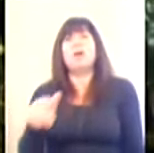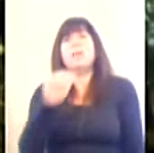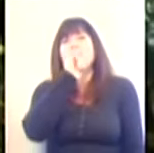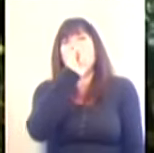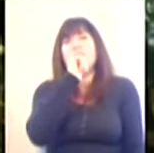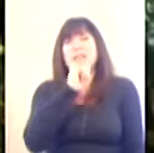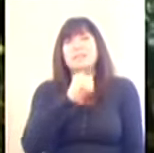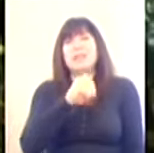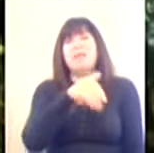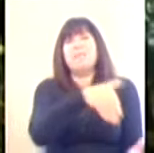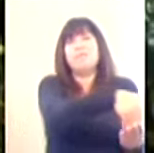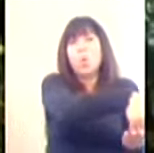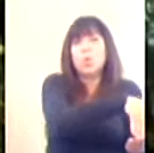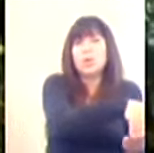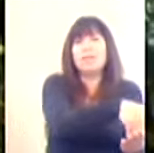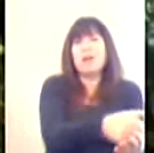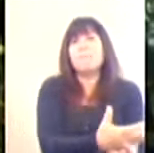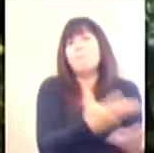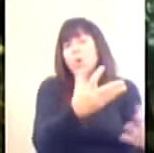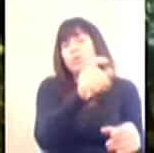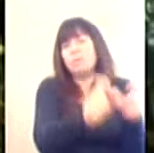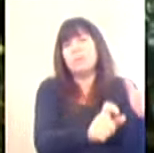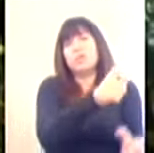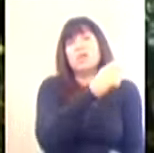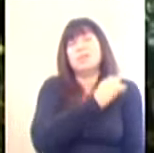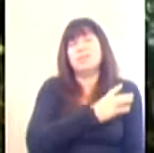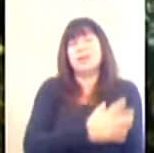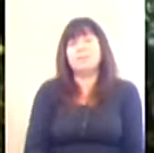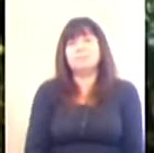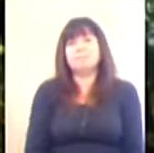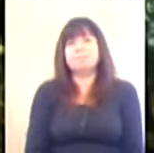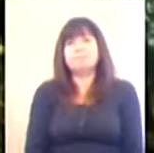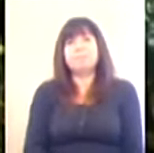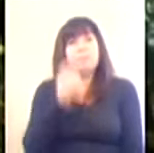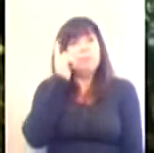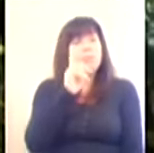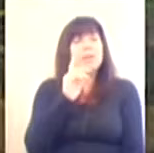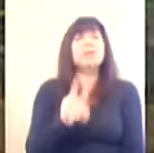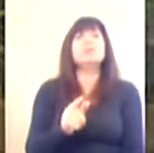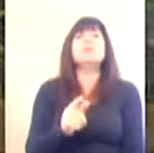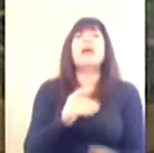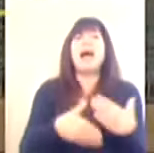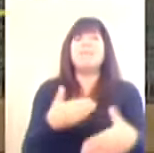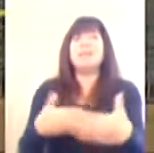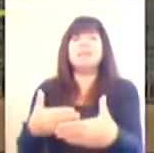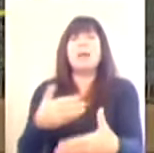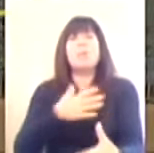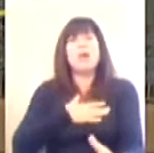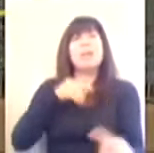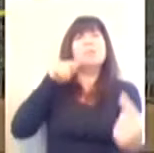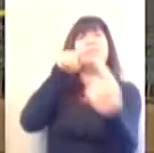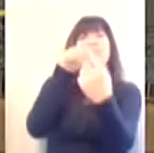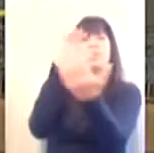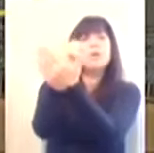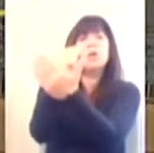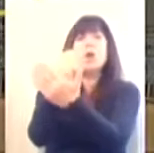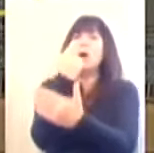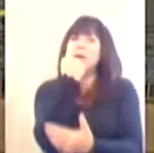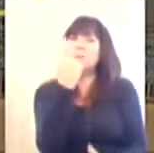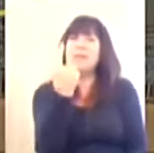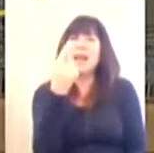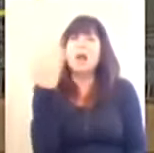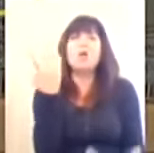vulnerabilidad de muchos chilenos. Pero si avanzamos hacia donde quisiéramos ir, es donde tenemos que ir mirando